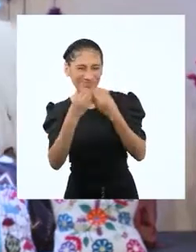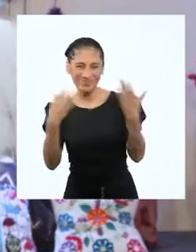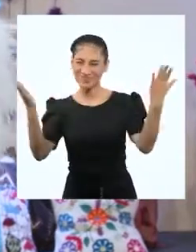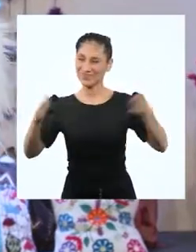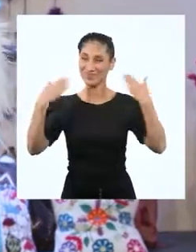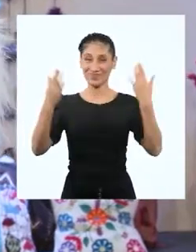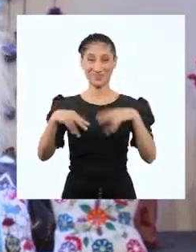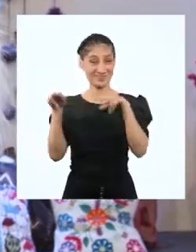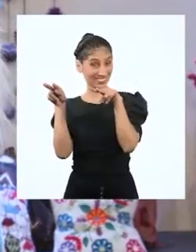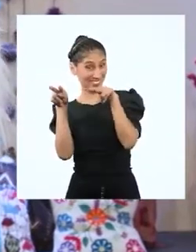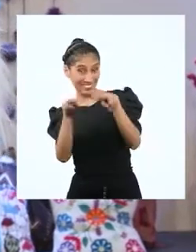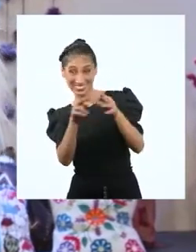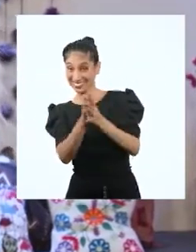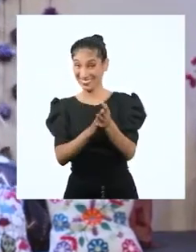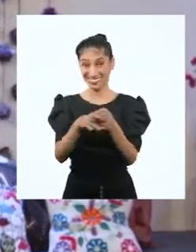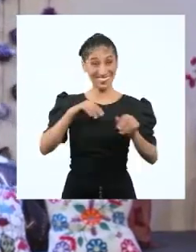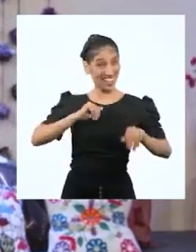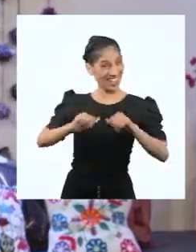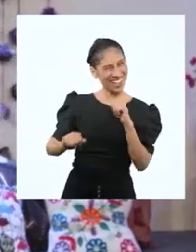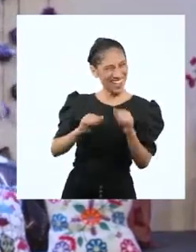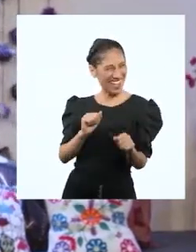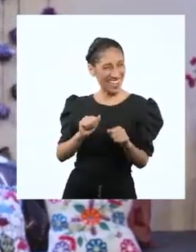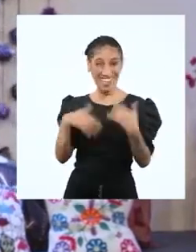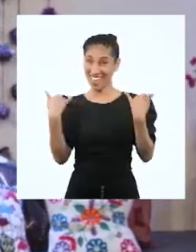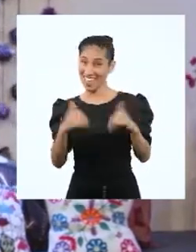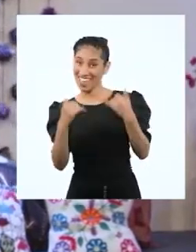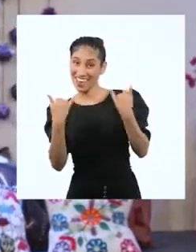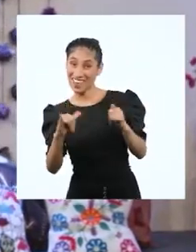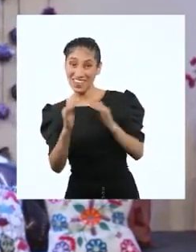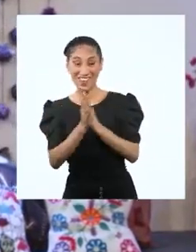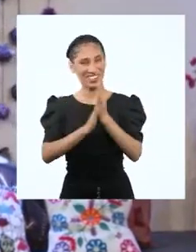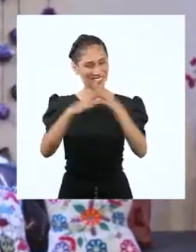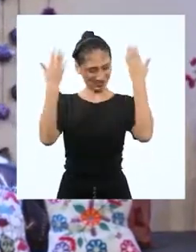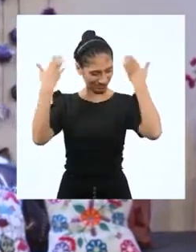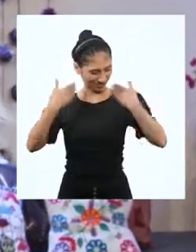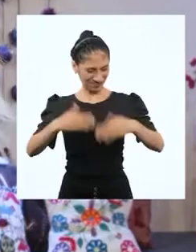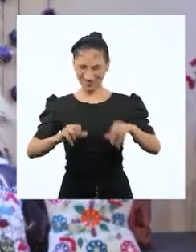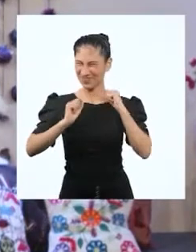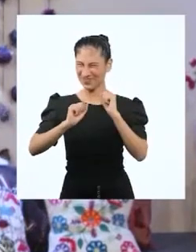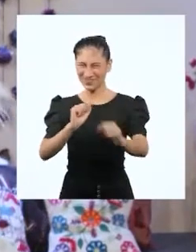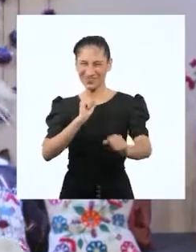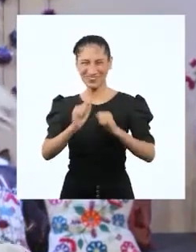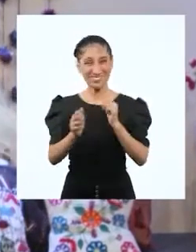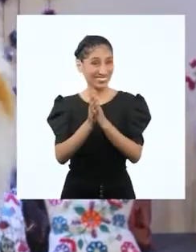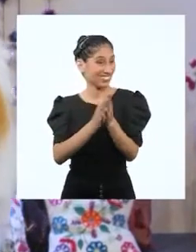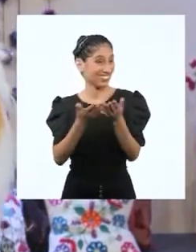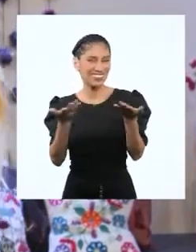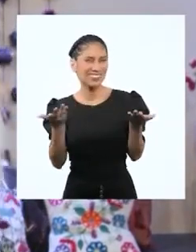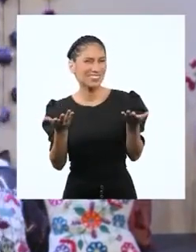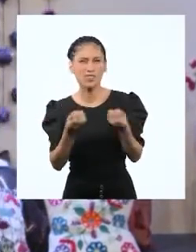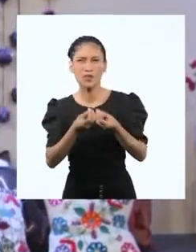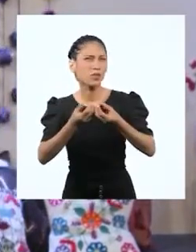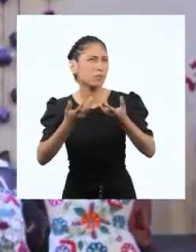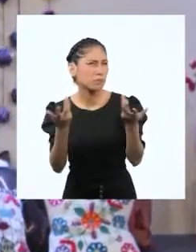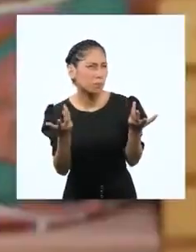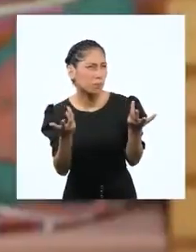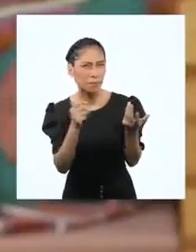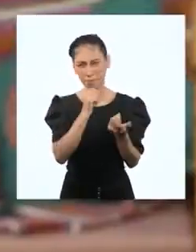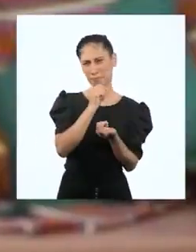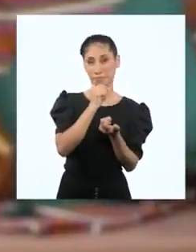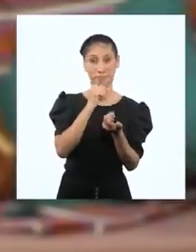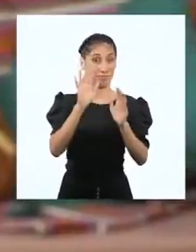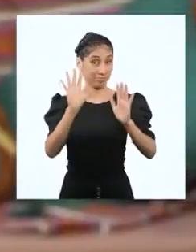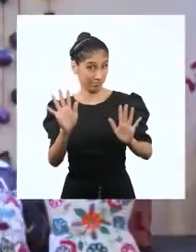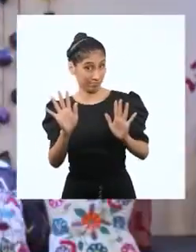¡Ay! ¡Qué alegre me siento cada vez que bailo y juego! Y esa alegría se expresa en todo mi cuerpo. ¿Cómo